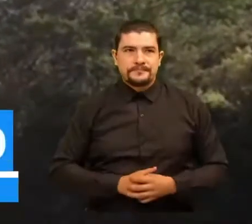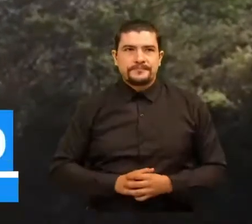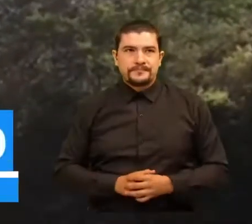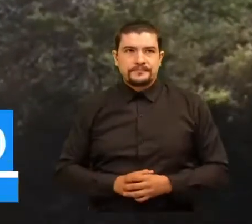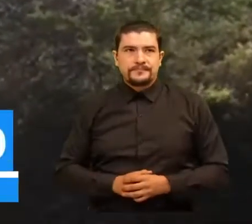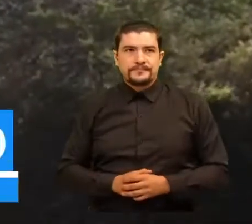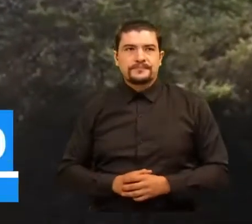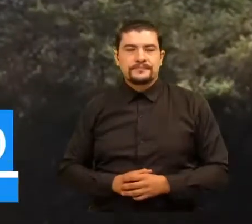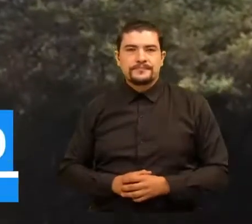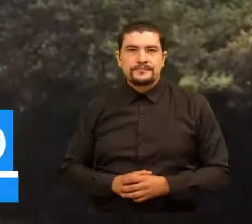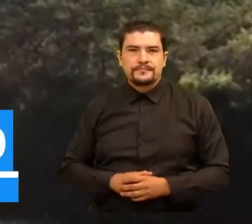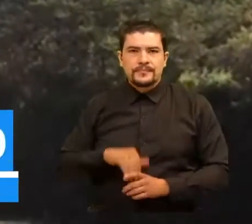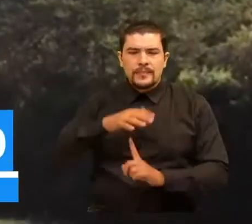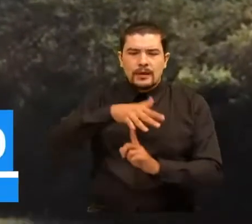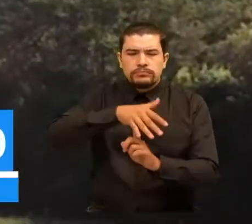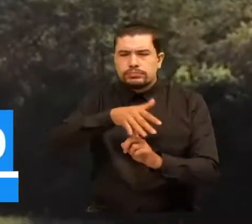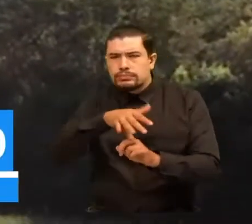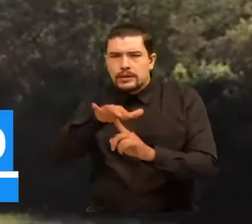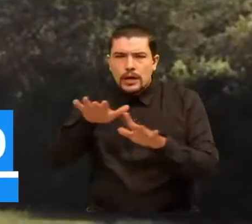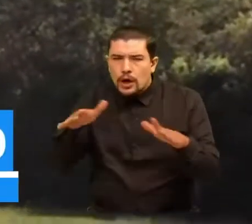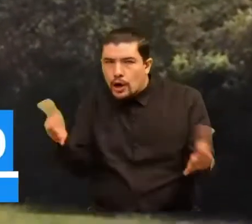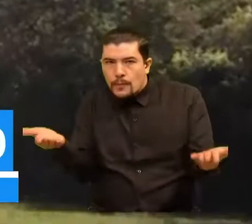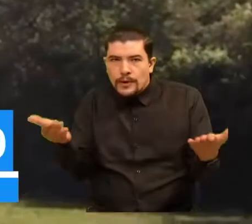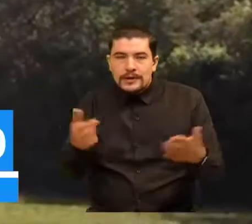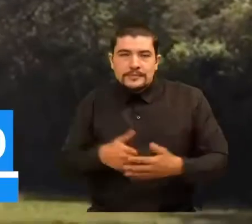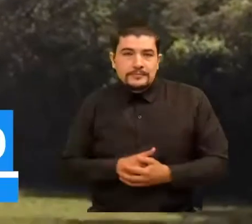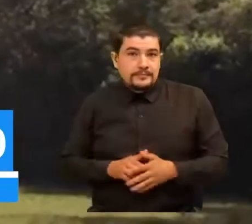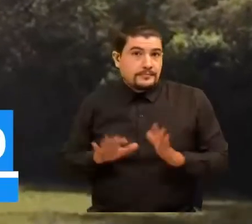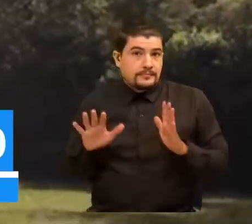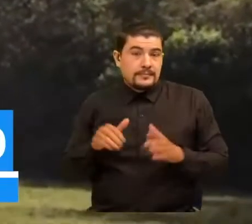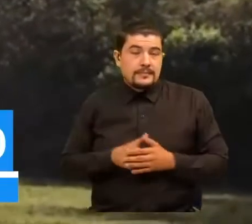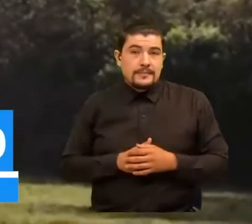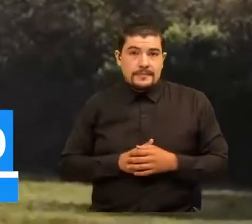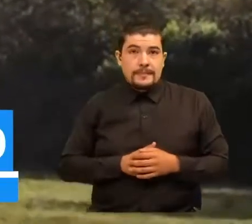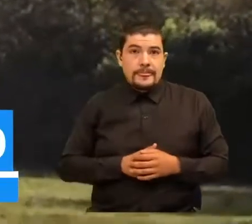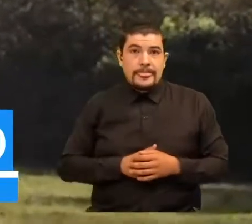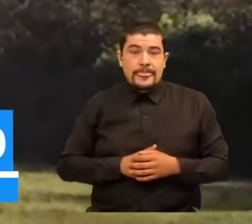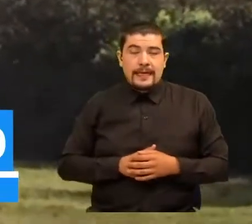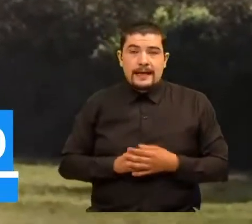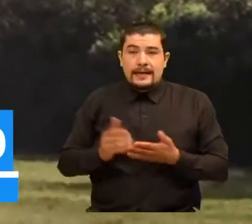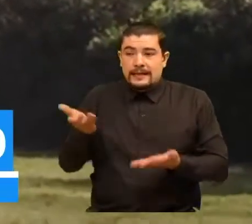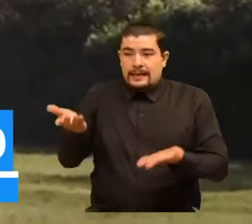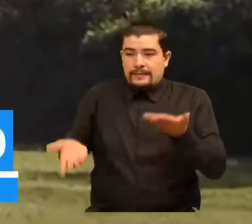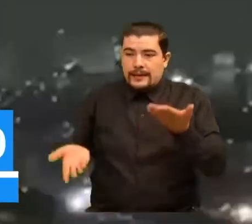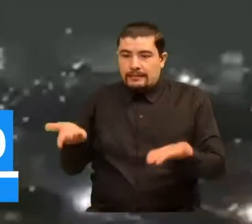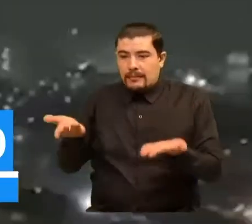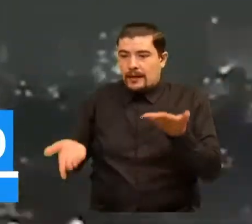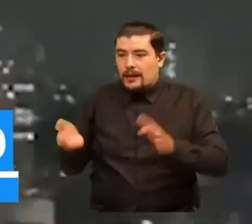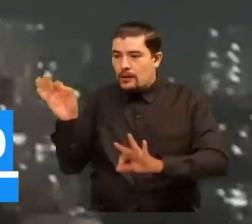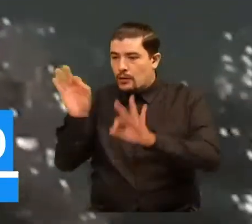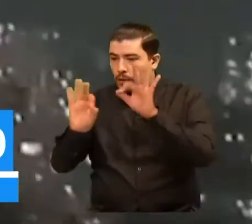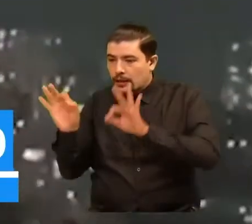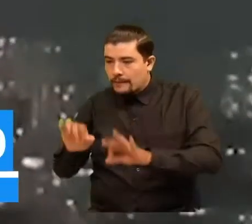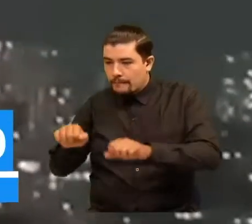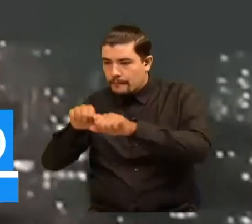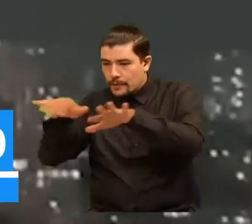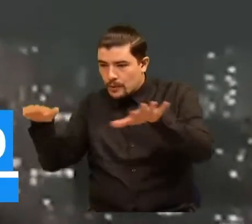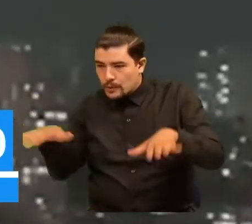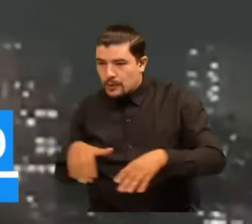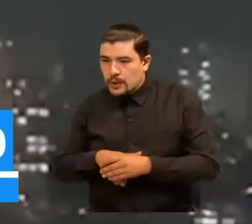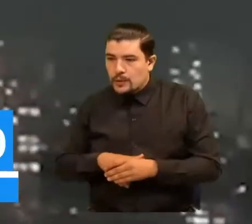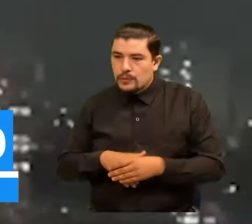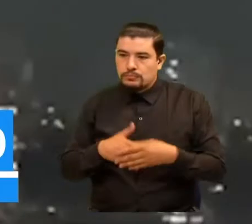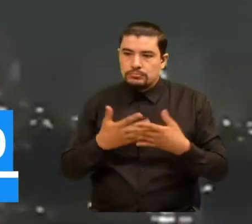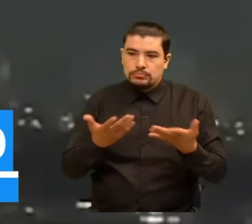¿cómo va a volar? De acuerdo a las características que estén presentando de orden público en su momento, de acuerdo a